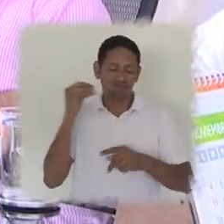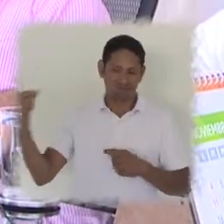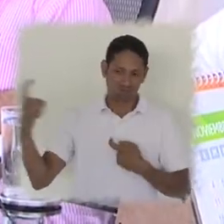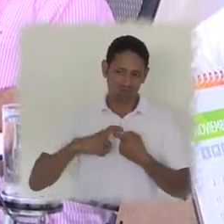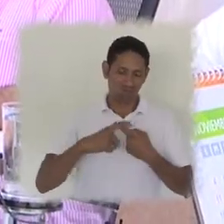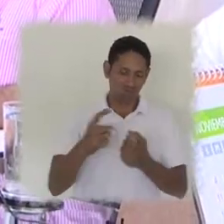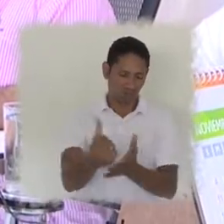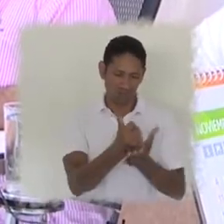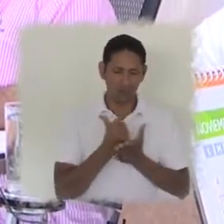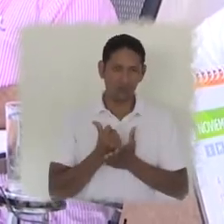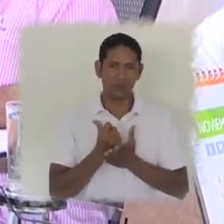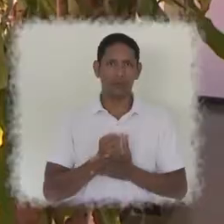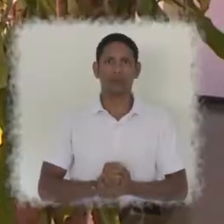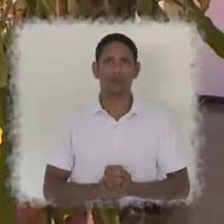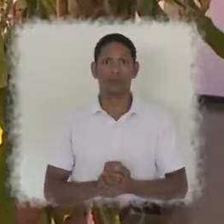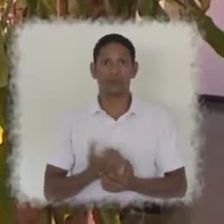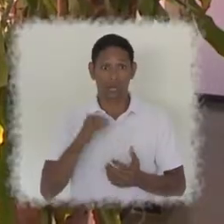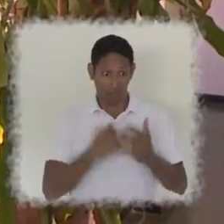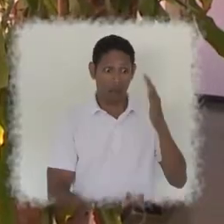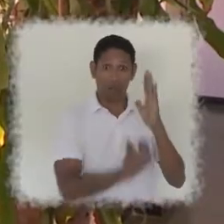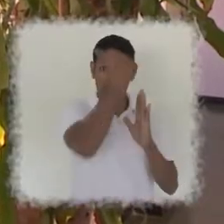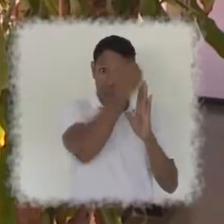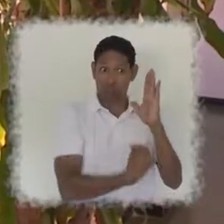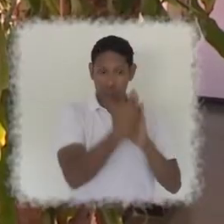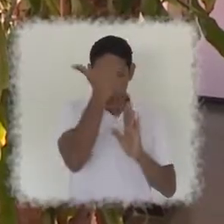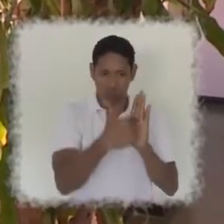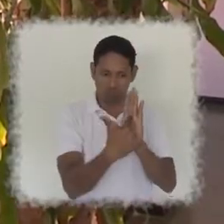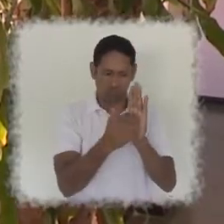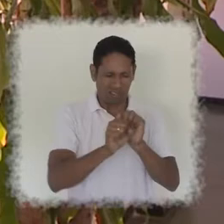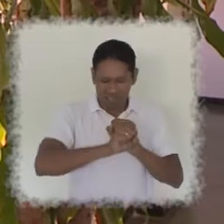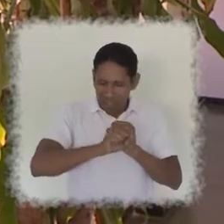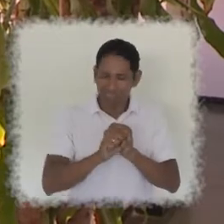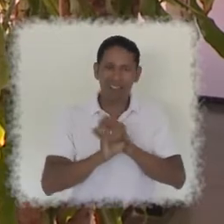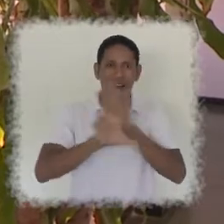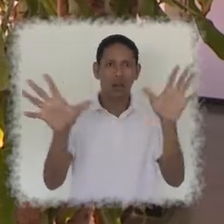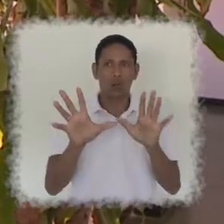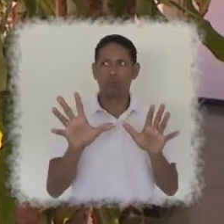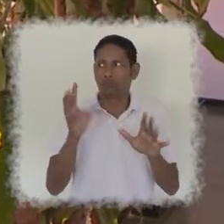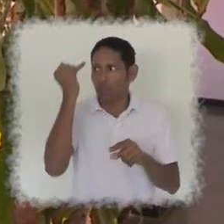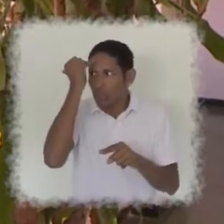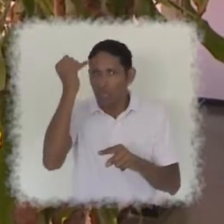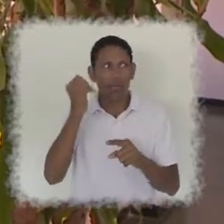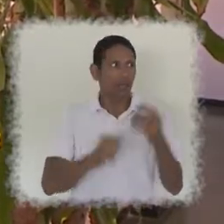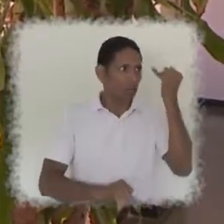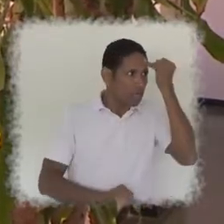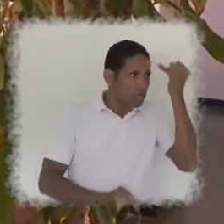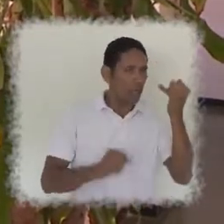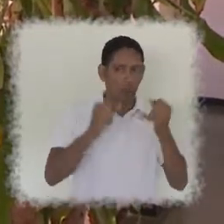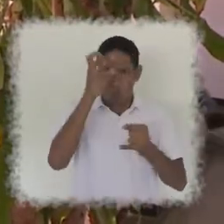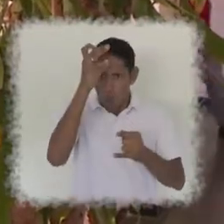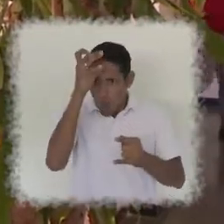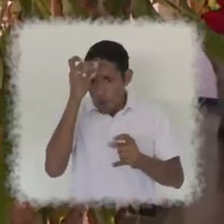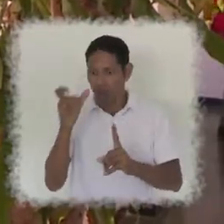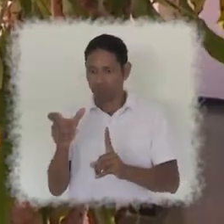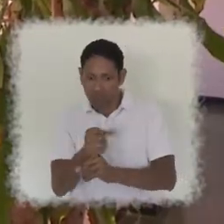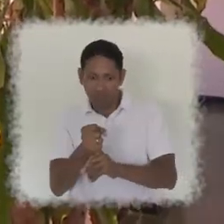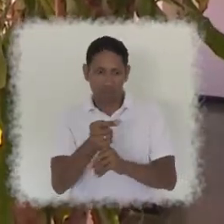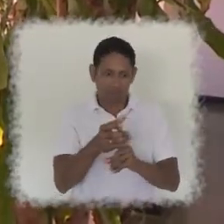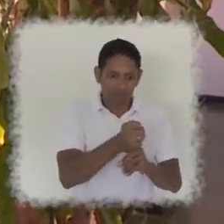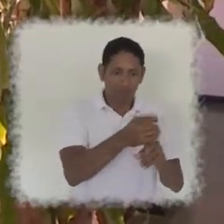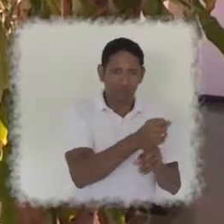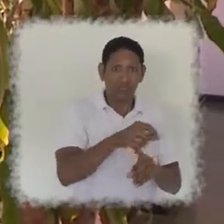y expertos externos. Y a partir de este documento ya queda claro cómo vamos a proteger y darle uso a